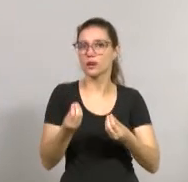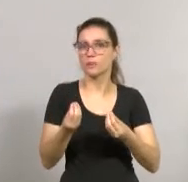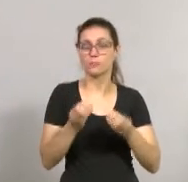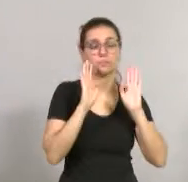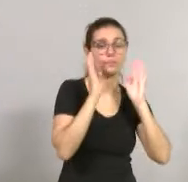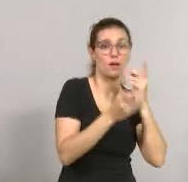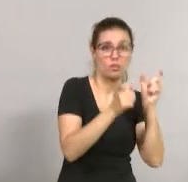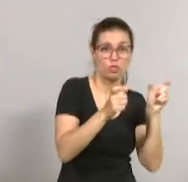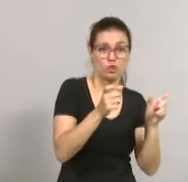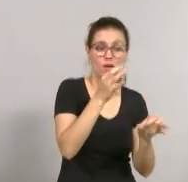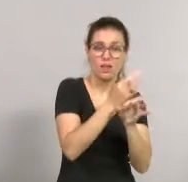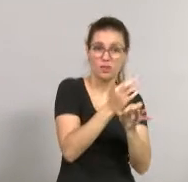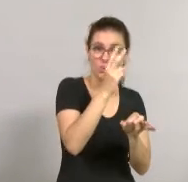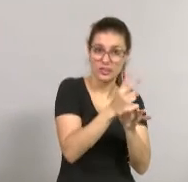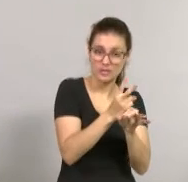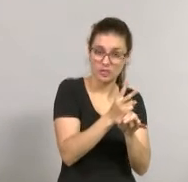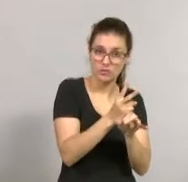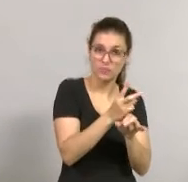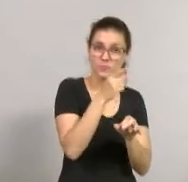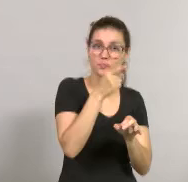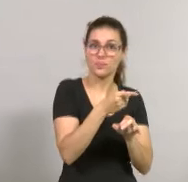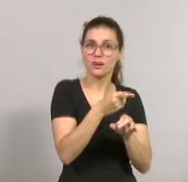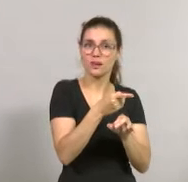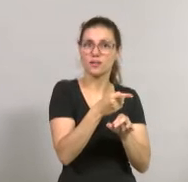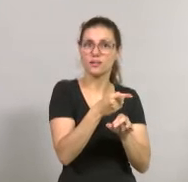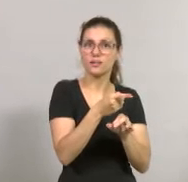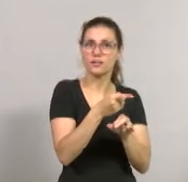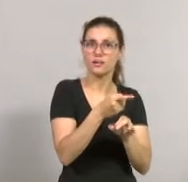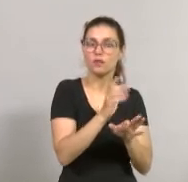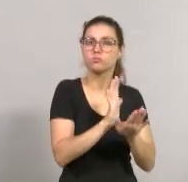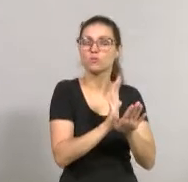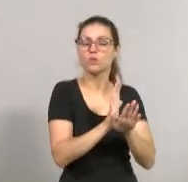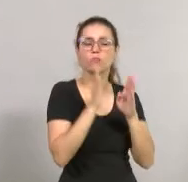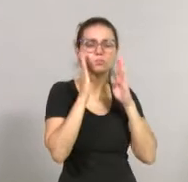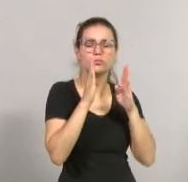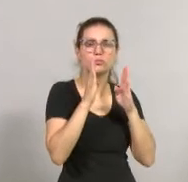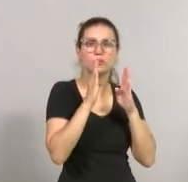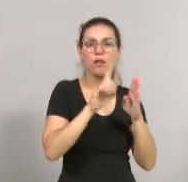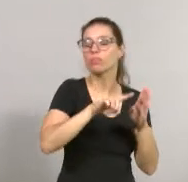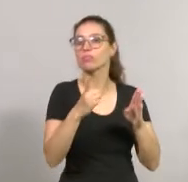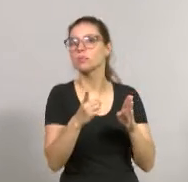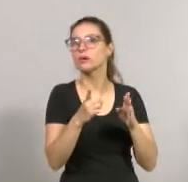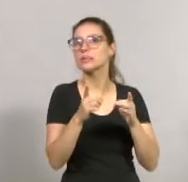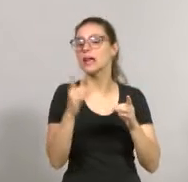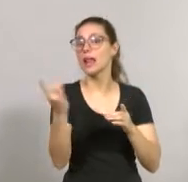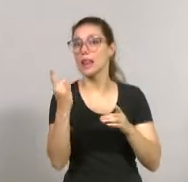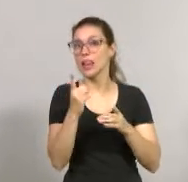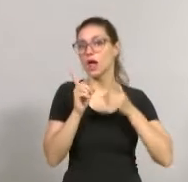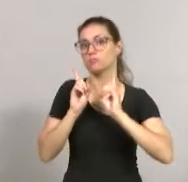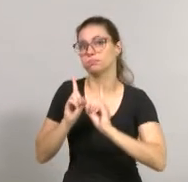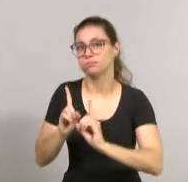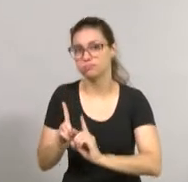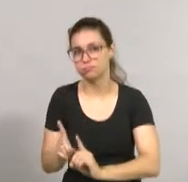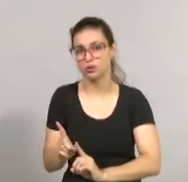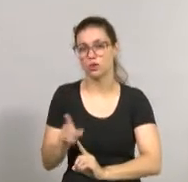escuela secundaria puedan poner en agenda la perspectiva de la continuidad de estudios superiores y de la